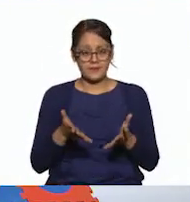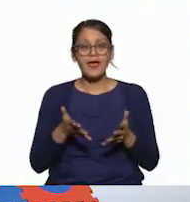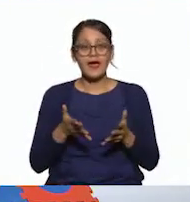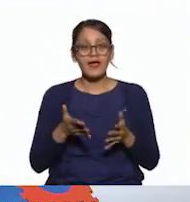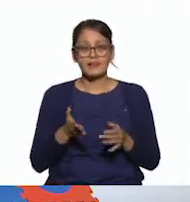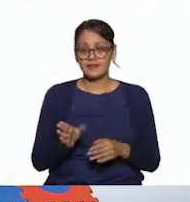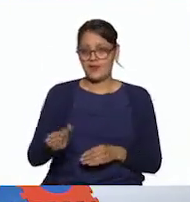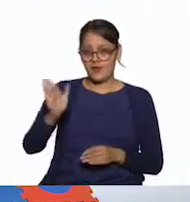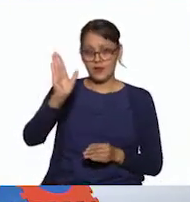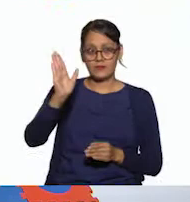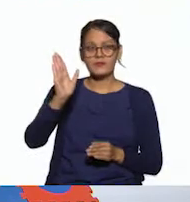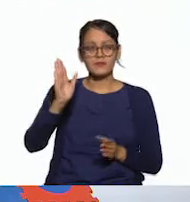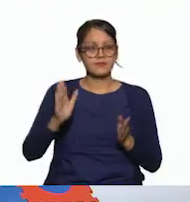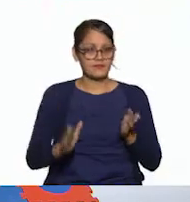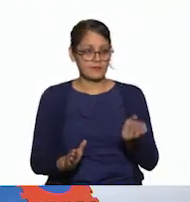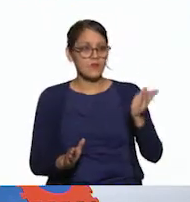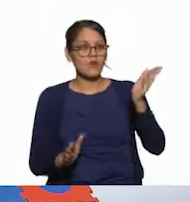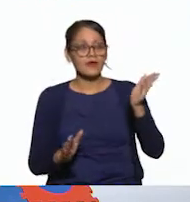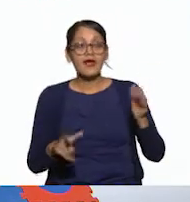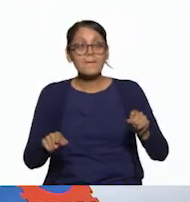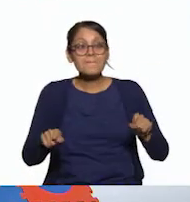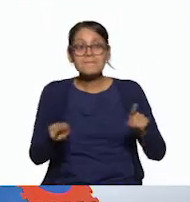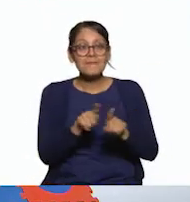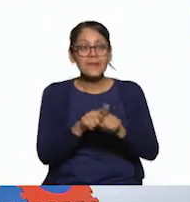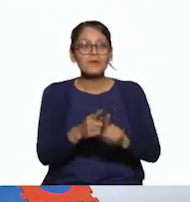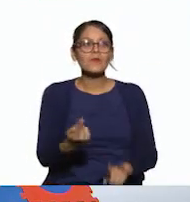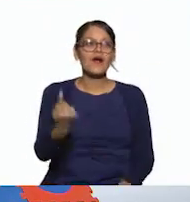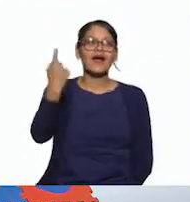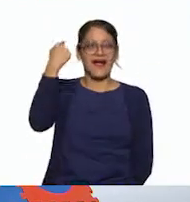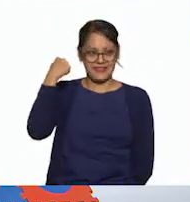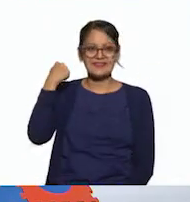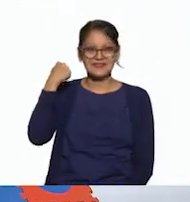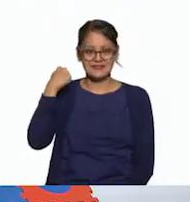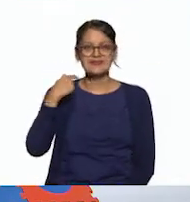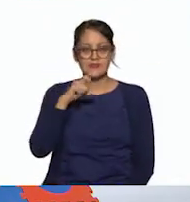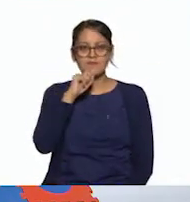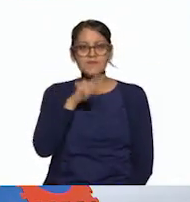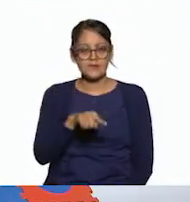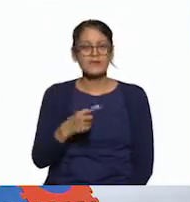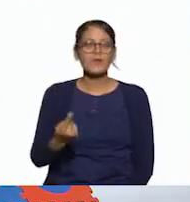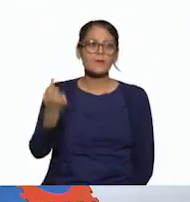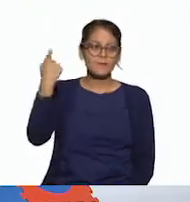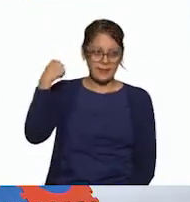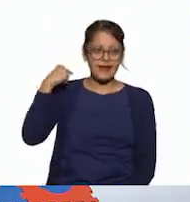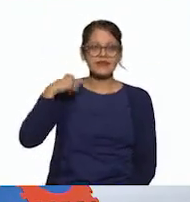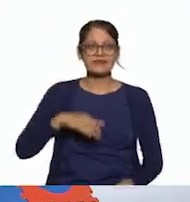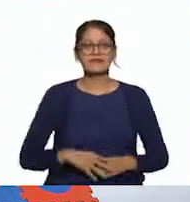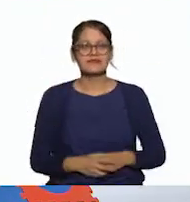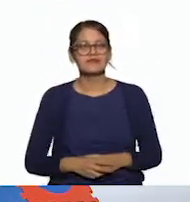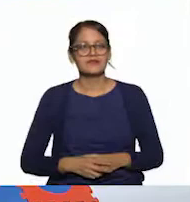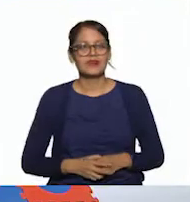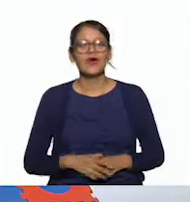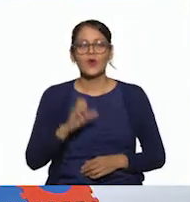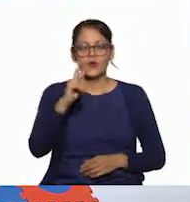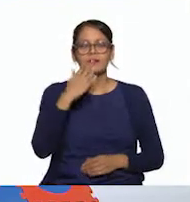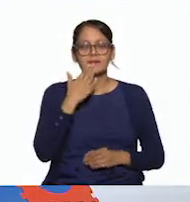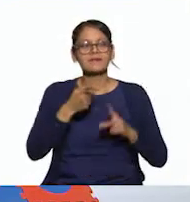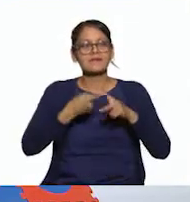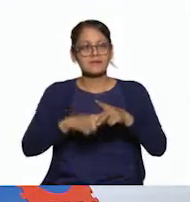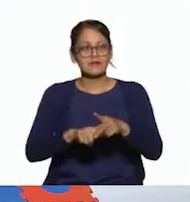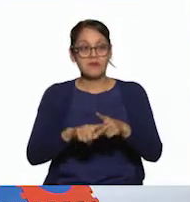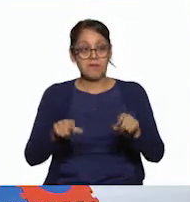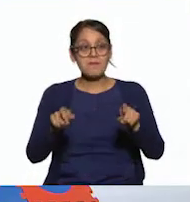diagonales adelante, vamos a encontrar las diagonales. También atrás, ¿verdad? Exactamente. Ah, muy bien. Vamos a empezar